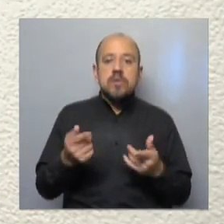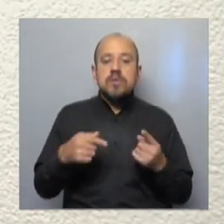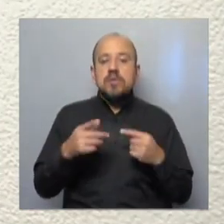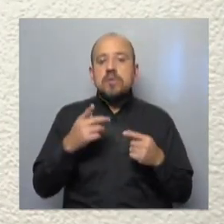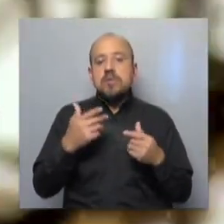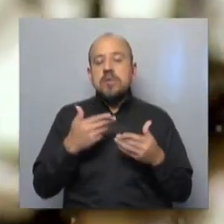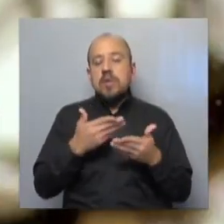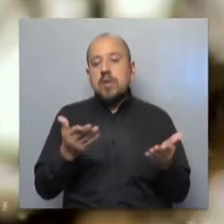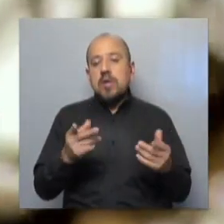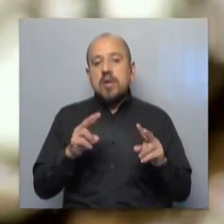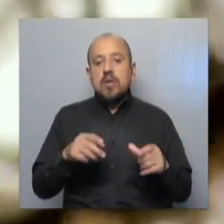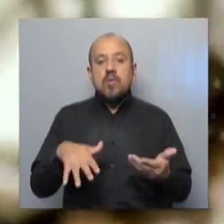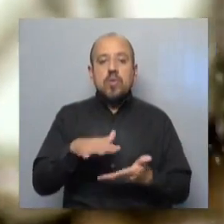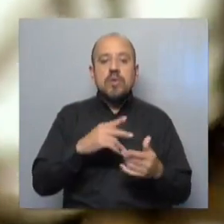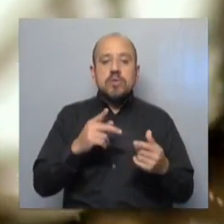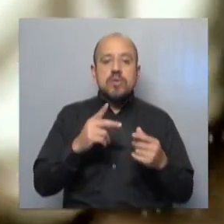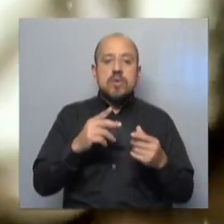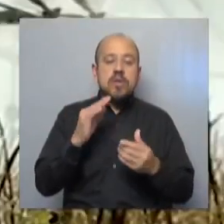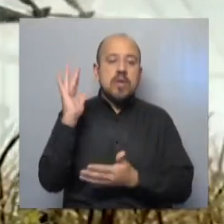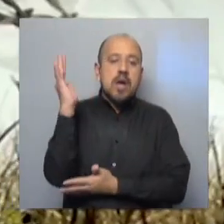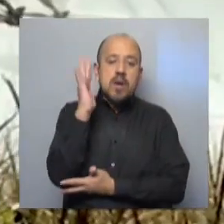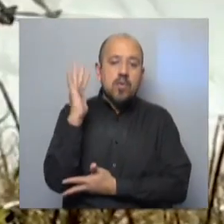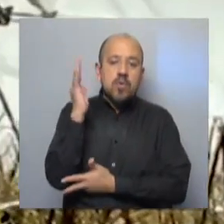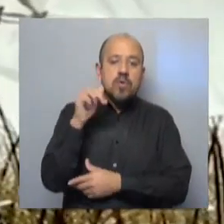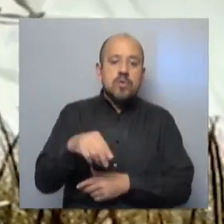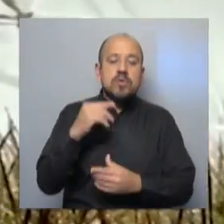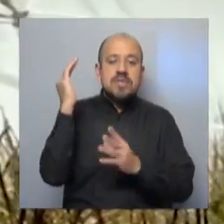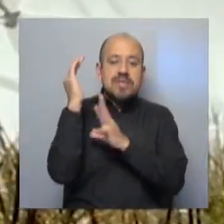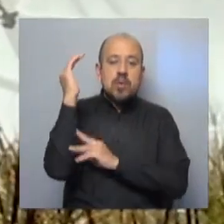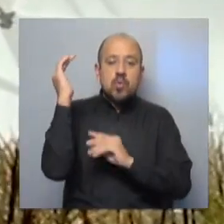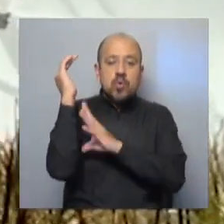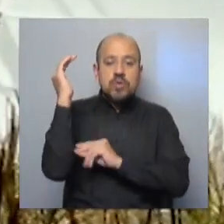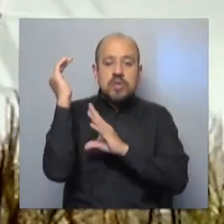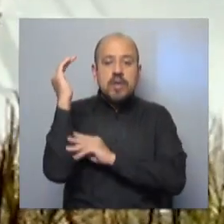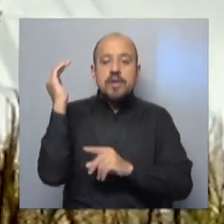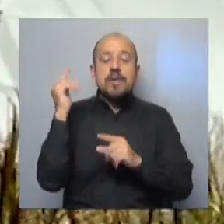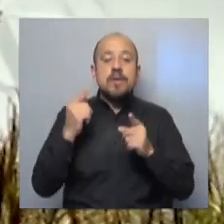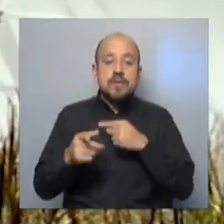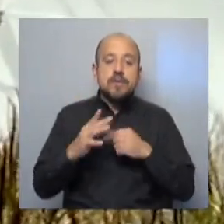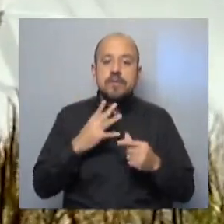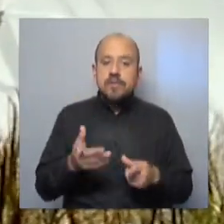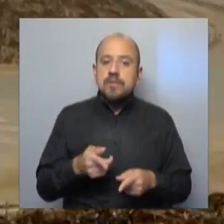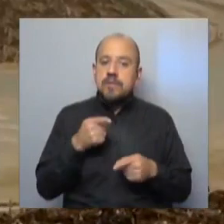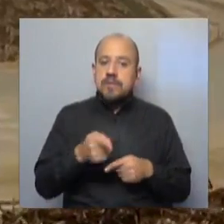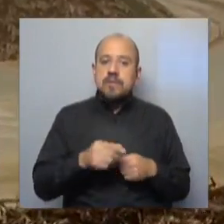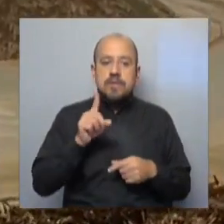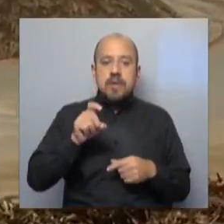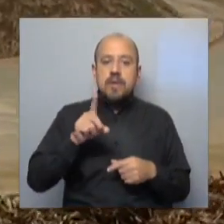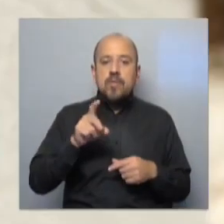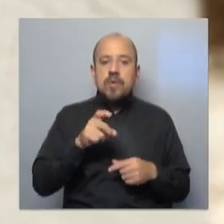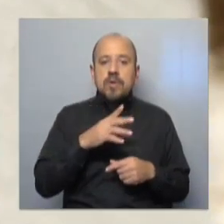medios naturales están los temas de las forestales están las plantas de celulosa eso está atacando muchísimo al agua